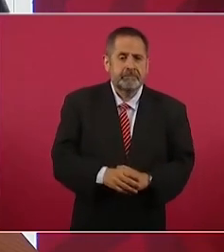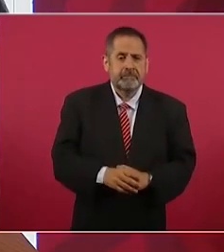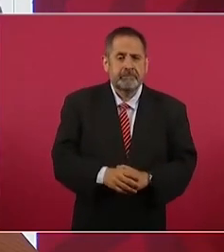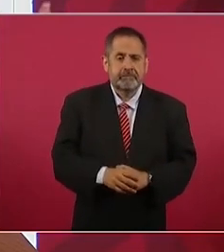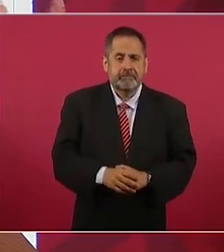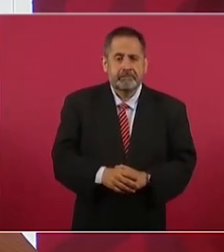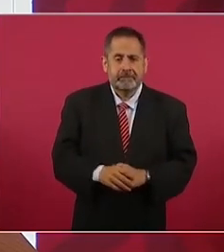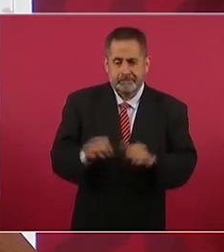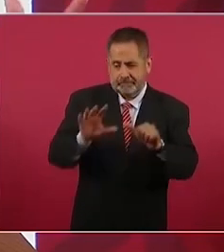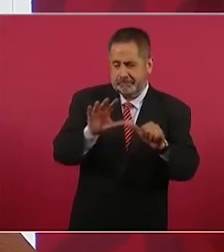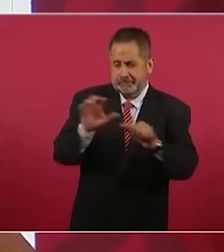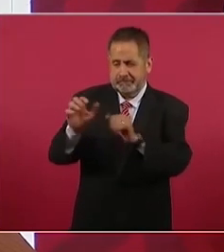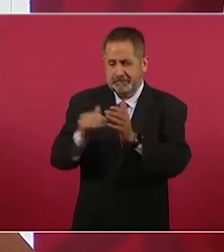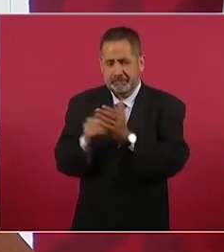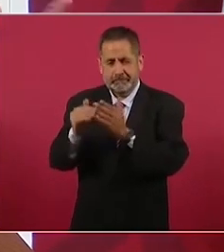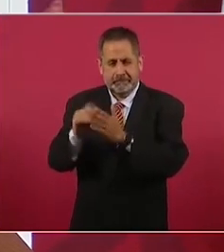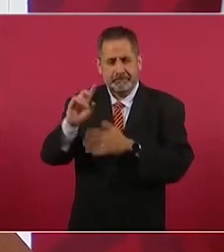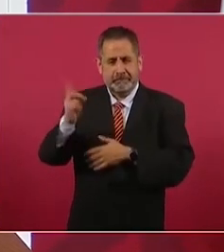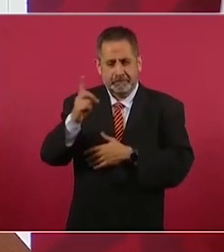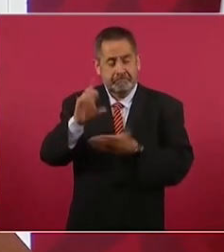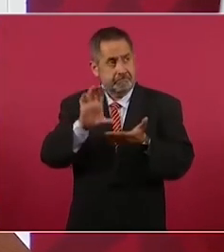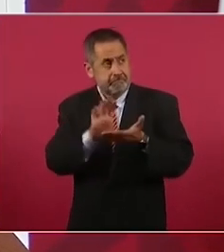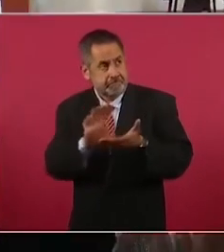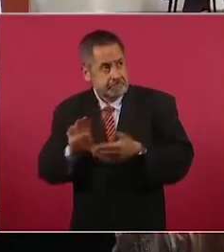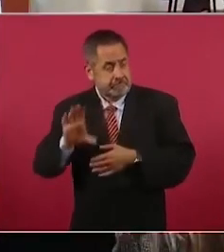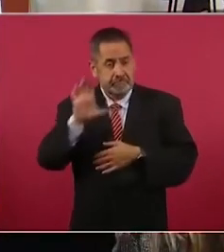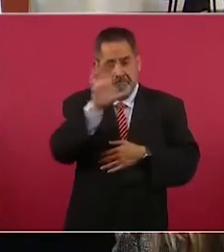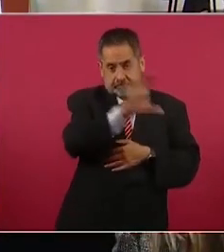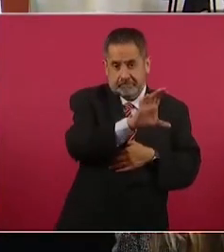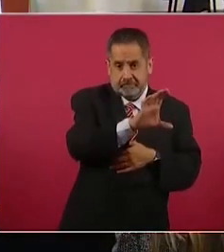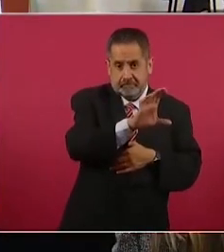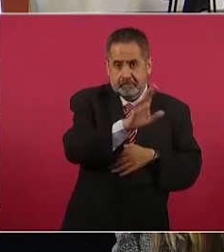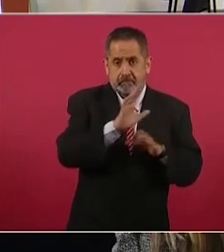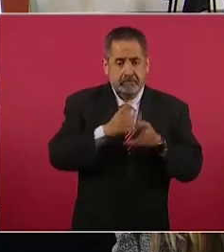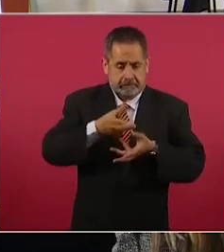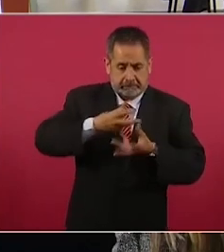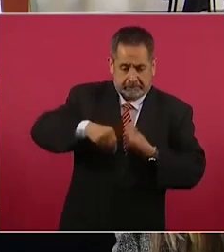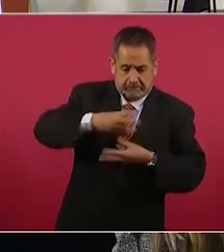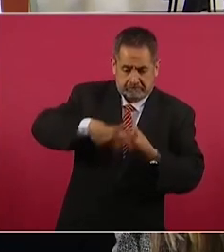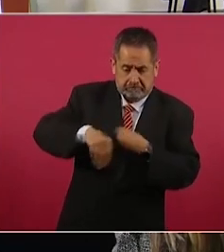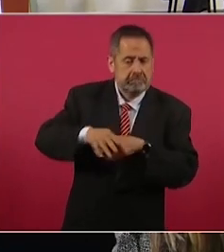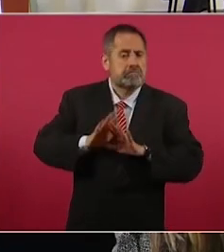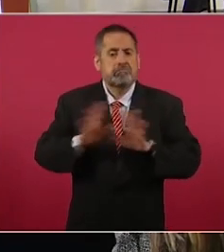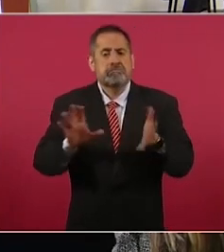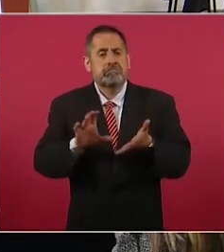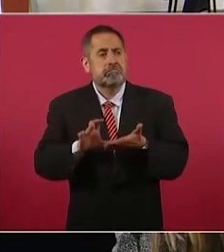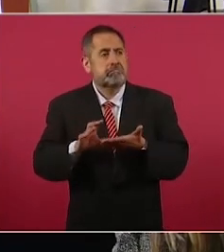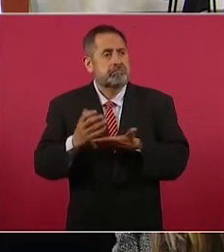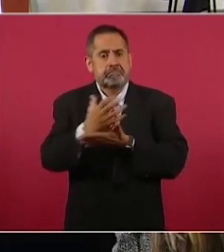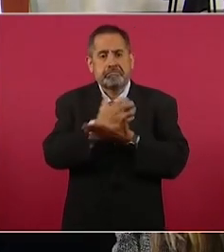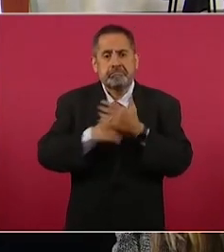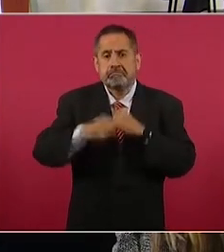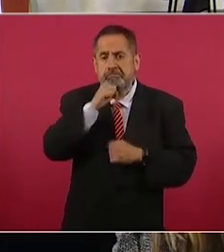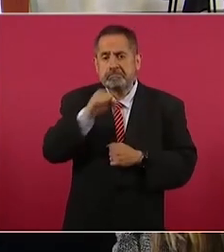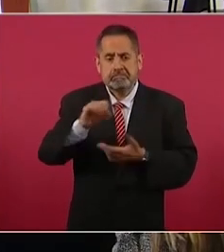Los 600 millones de dólares que se pagaron, ya los recuperamos de utilidad.